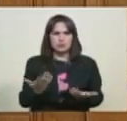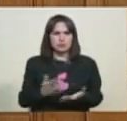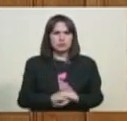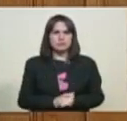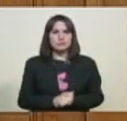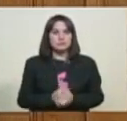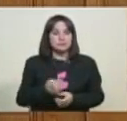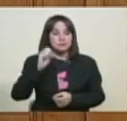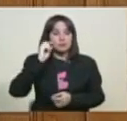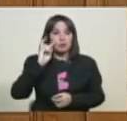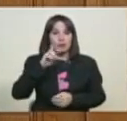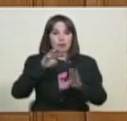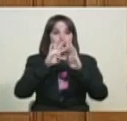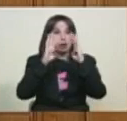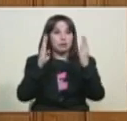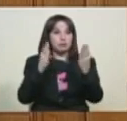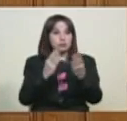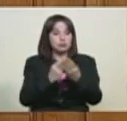para el mundo entero